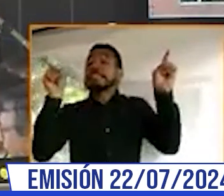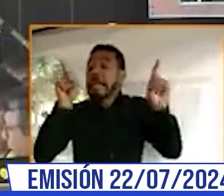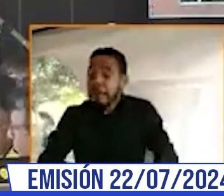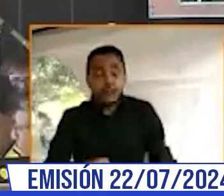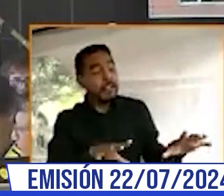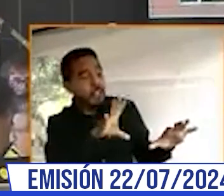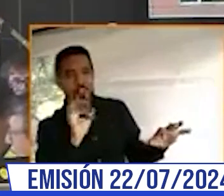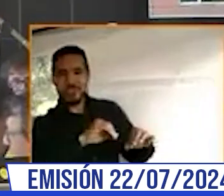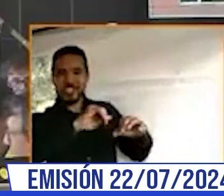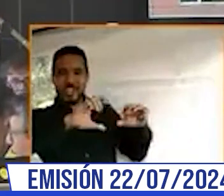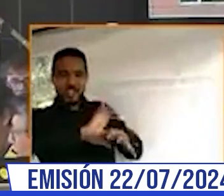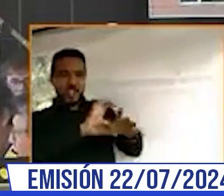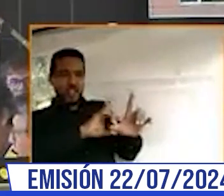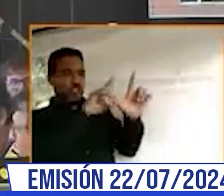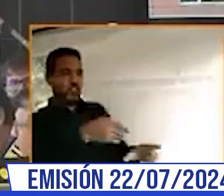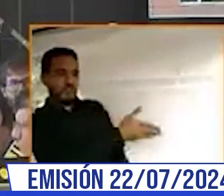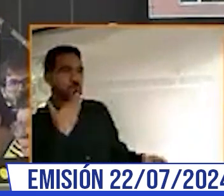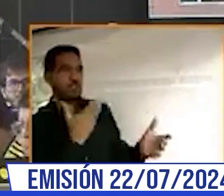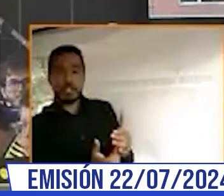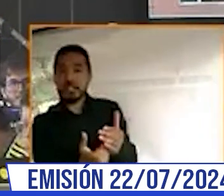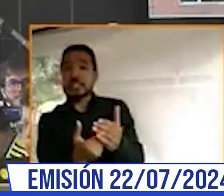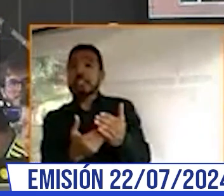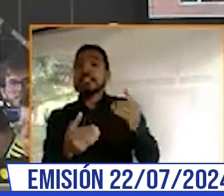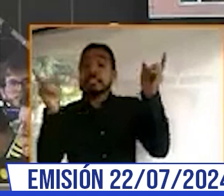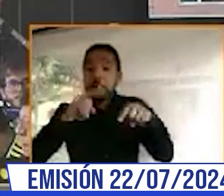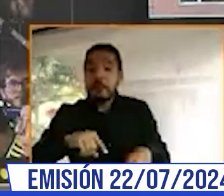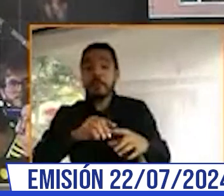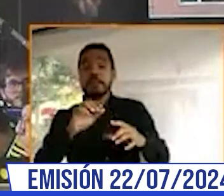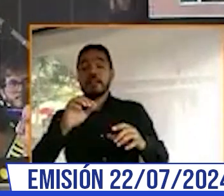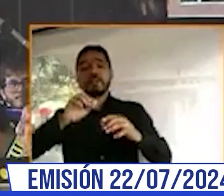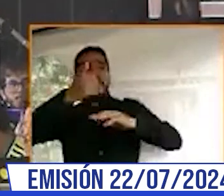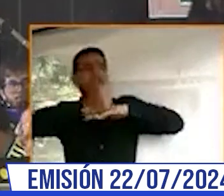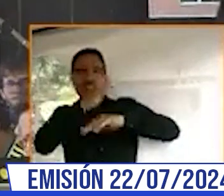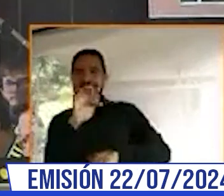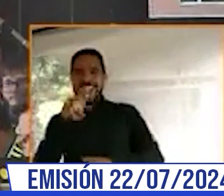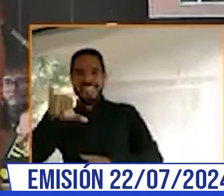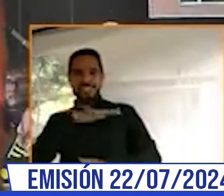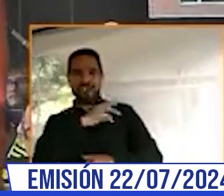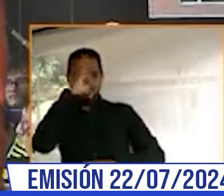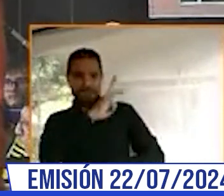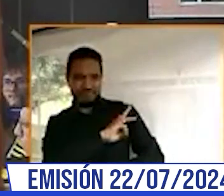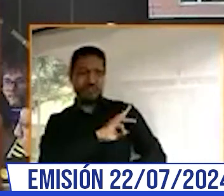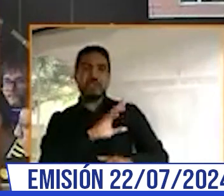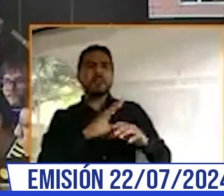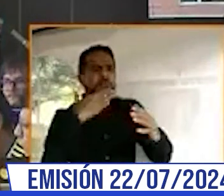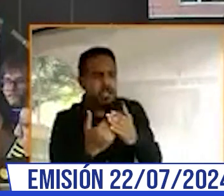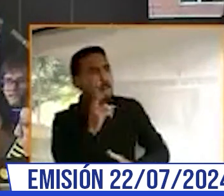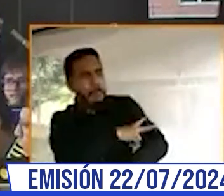muchas gracias por acompañarnos. Capitán, teniente, muchas gracias. Señor personero, a todos ustedes,